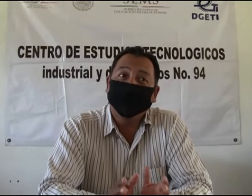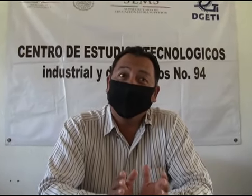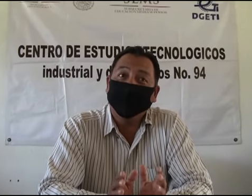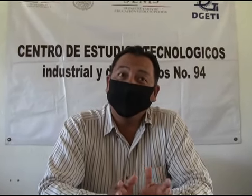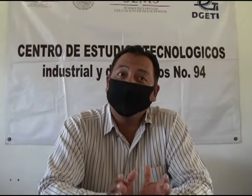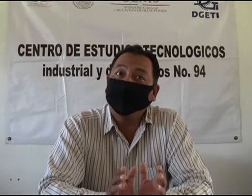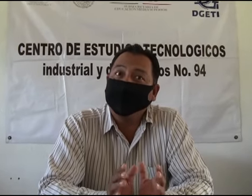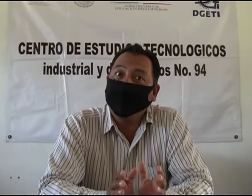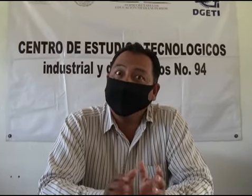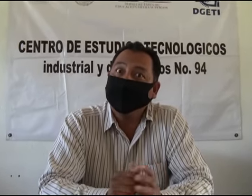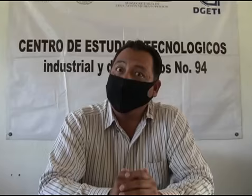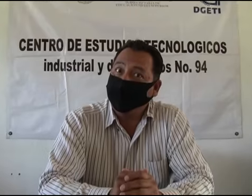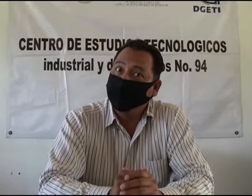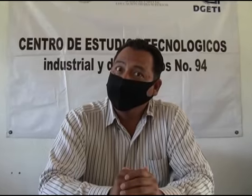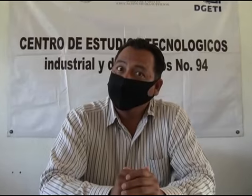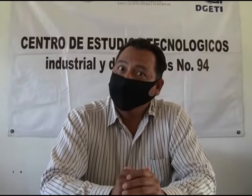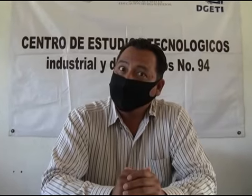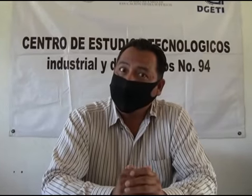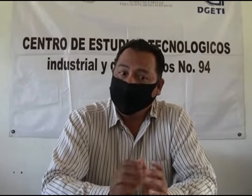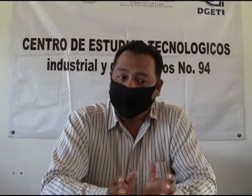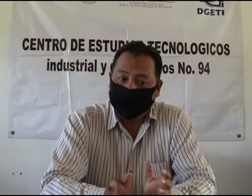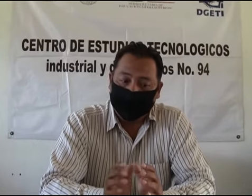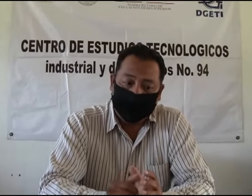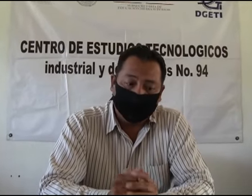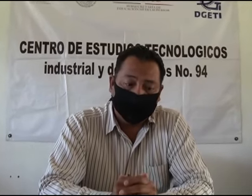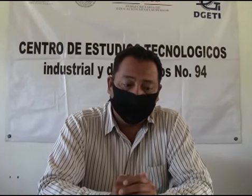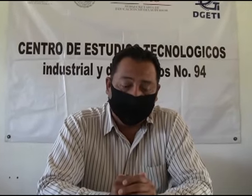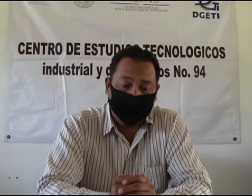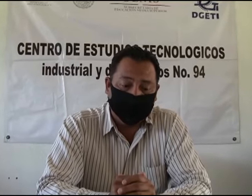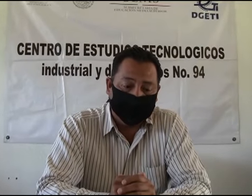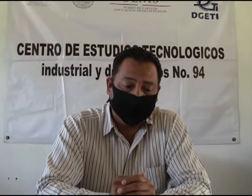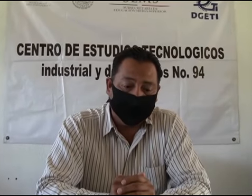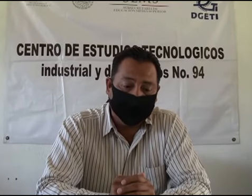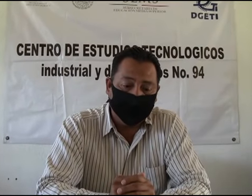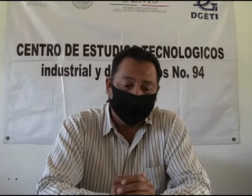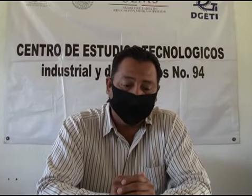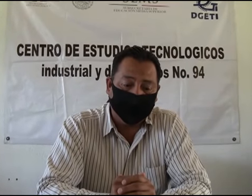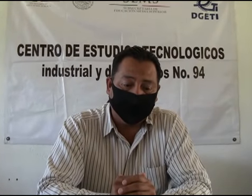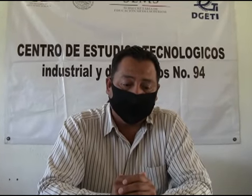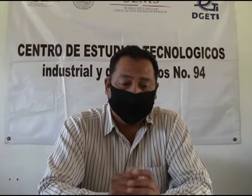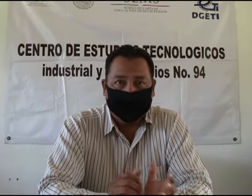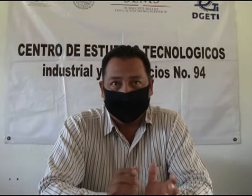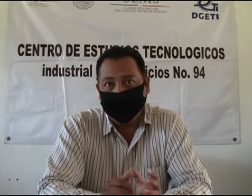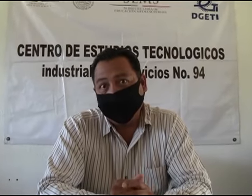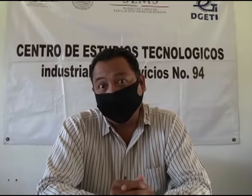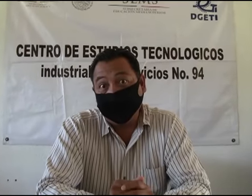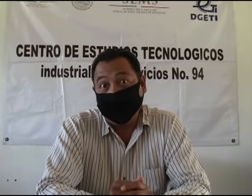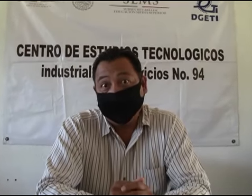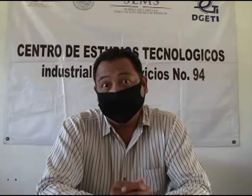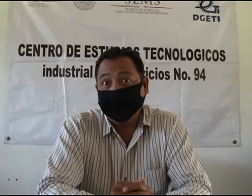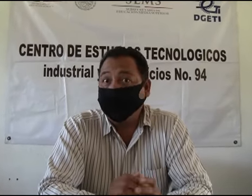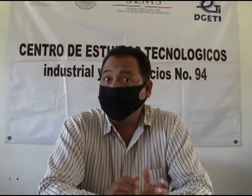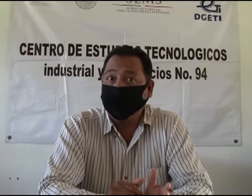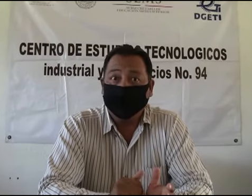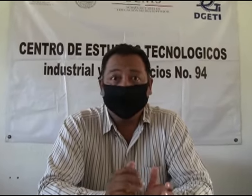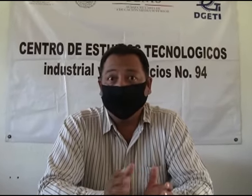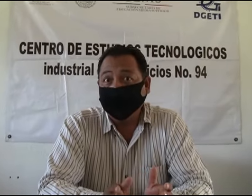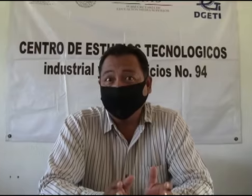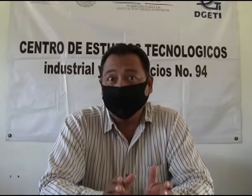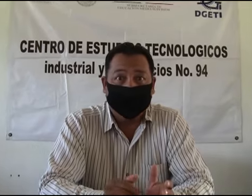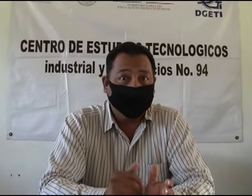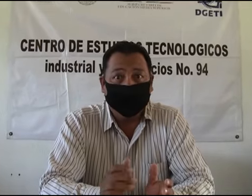opción número 1 de preferencia. En caso de que los resultados del examen de conocimientos sea adverso, se van a la